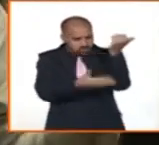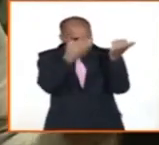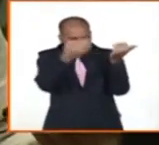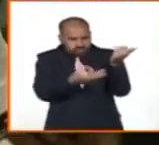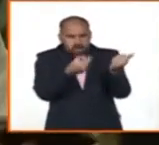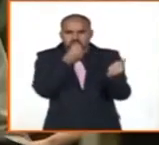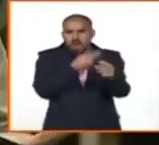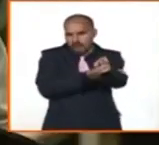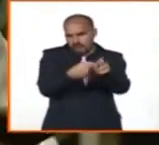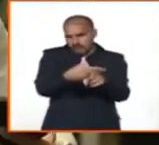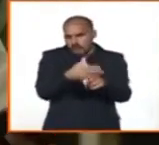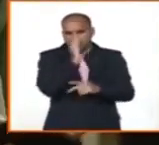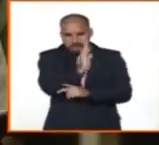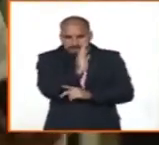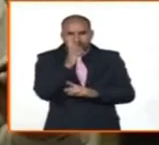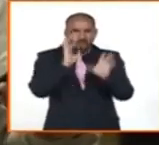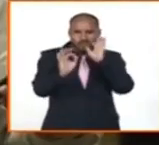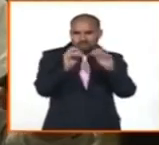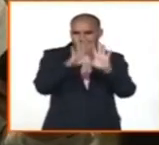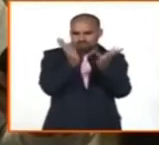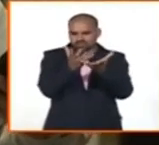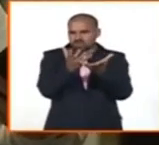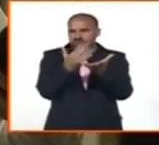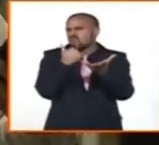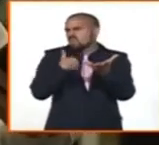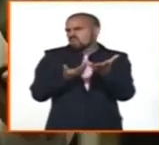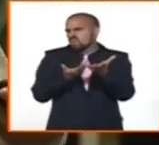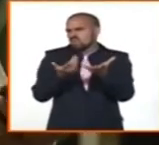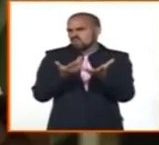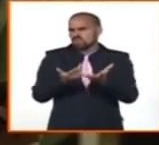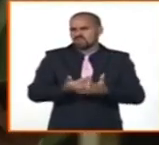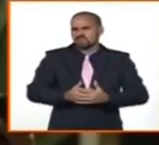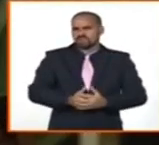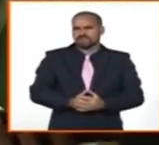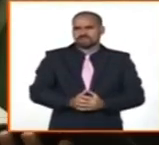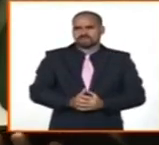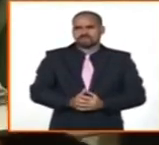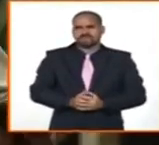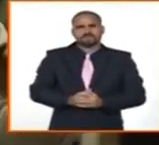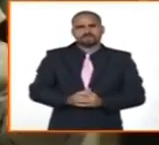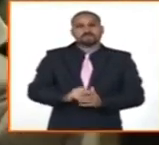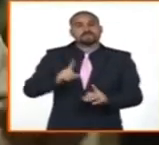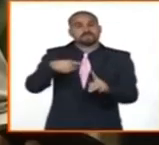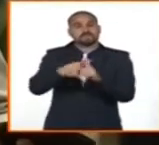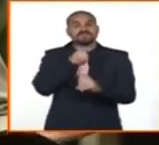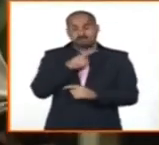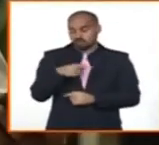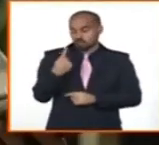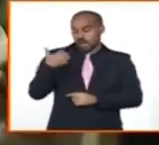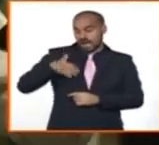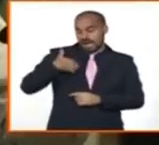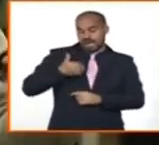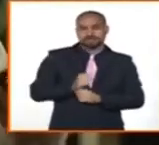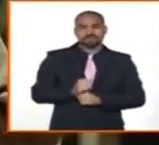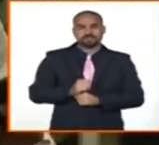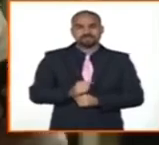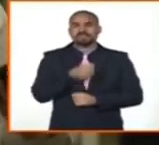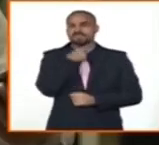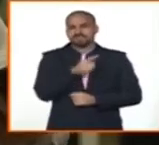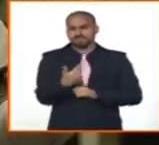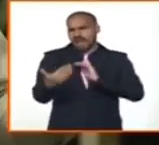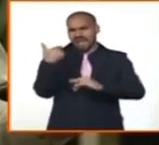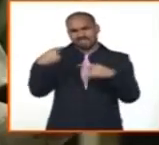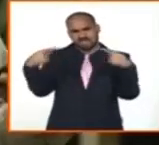está, que estará, pero también volver a convidar. En un contexto donde, en el caso de Argentina, los principales titulares de la derecha era, digamos, se